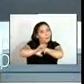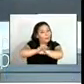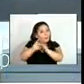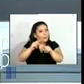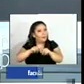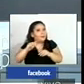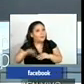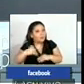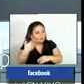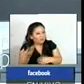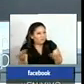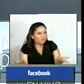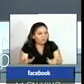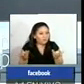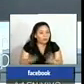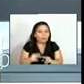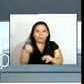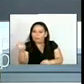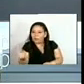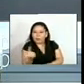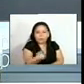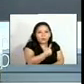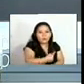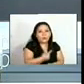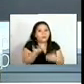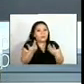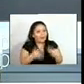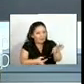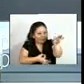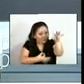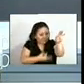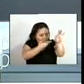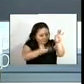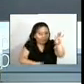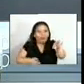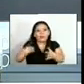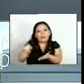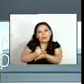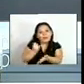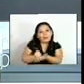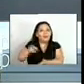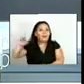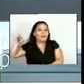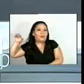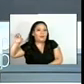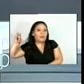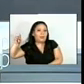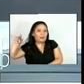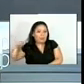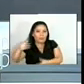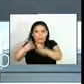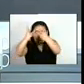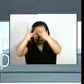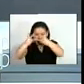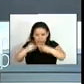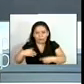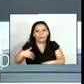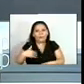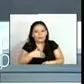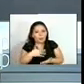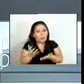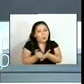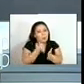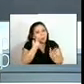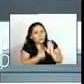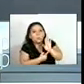cuando regresemos vamos a hablar sobre todas las personas que presentaron su declaración del impuesto sobre la renta. Ya Hacienda ha dado un dato y lo tenemos aquí en Noticiero